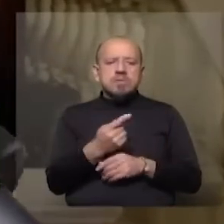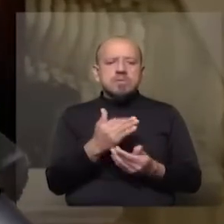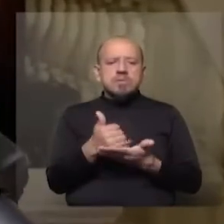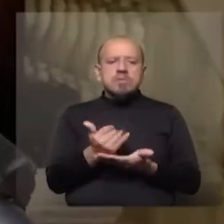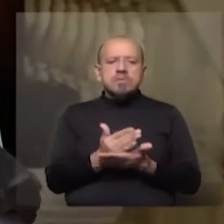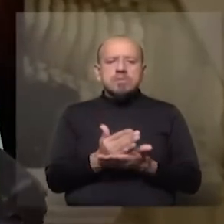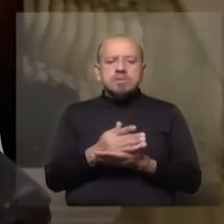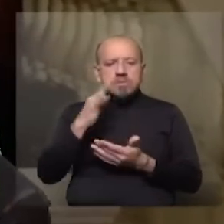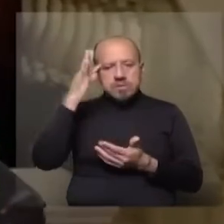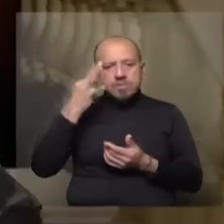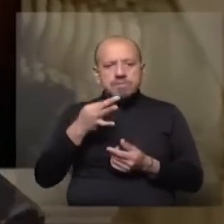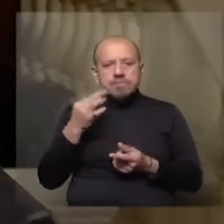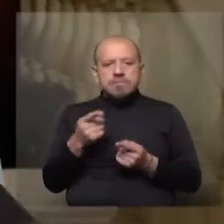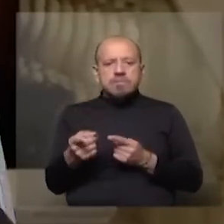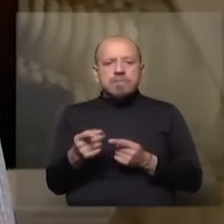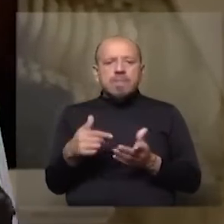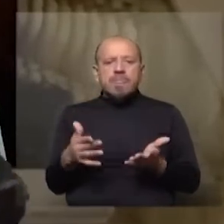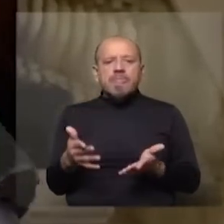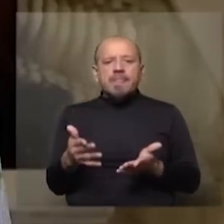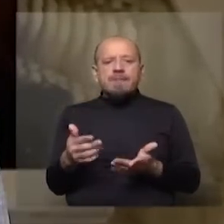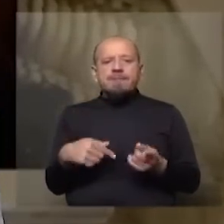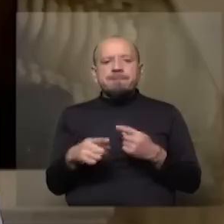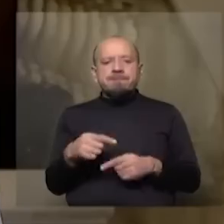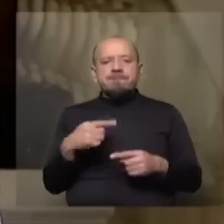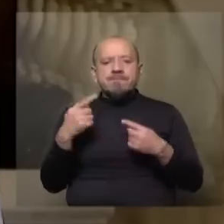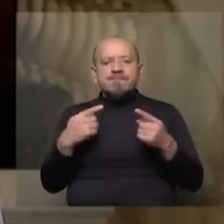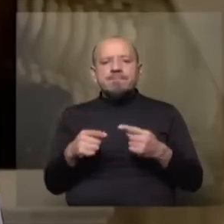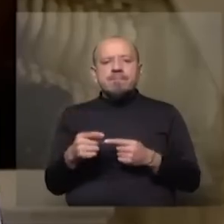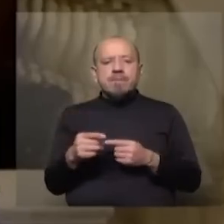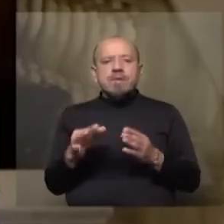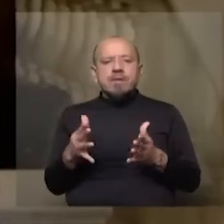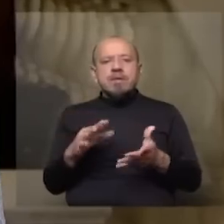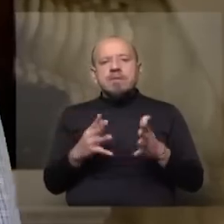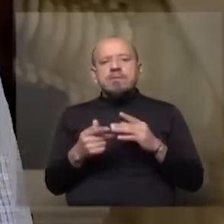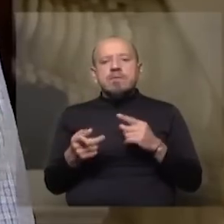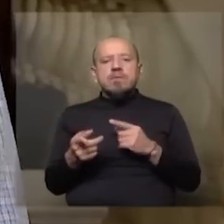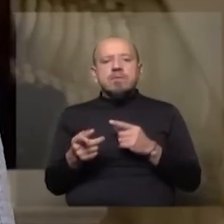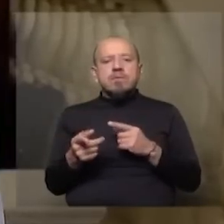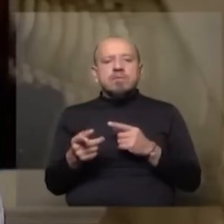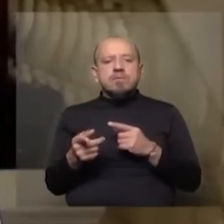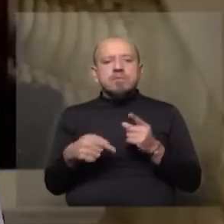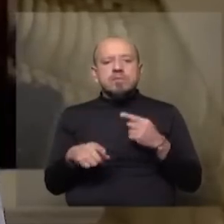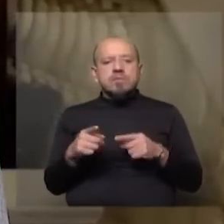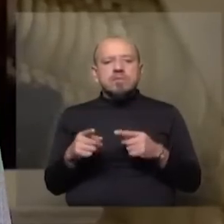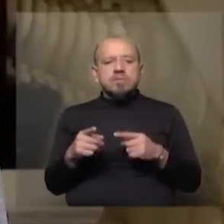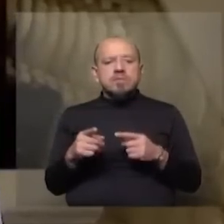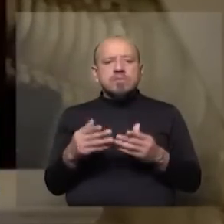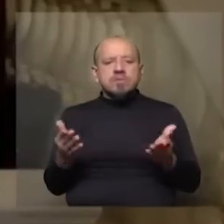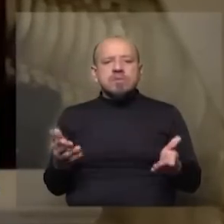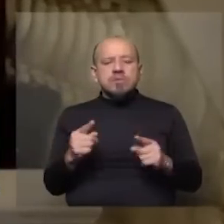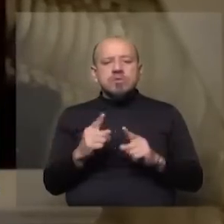cada realidad departamental serán los actores locales de los diferentes partidos de qué forma utilizan el instrumento o no lo